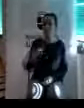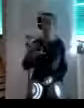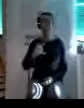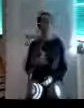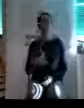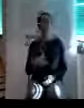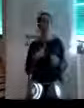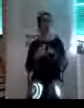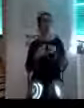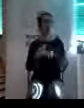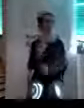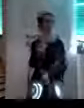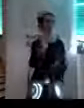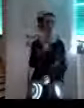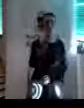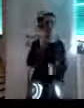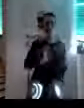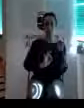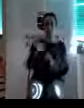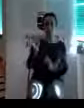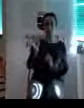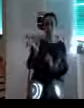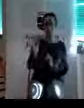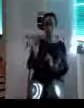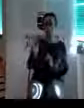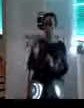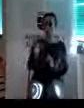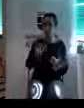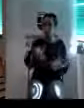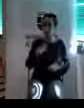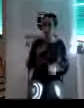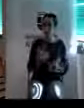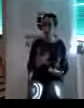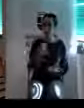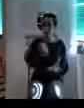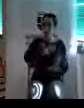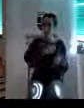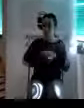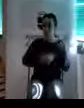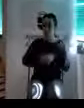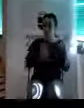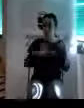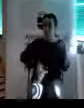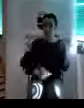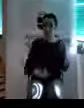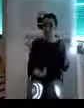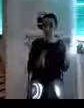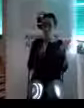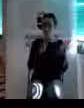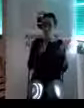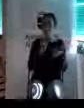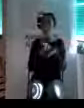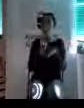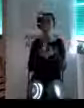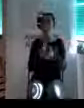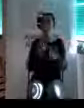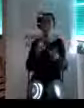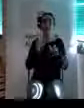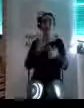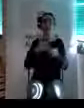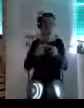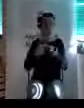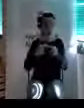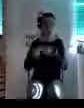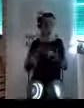detalles de trabajo y como como están ahora que no tienen ni licencias office que están con versiones de prueba porque no tienen ni licencias office